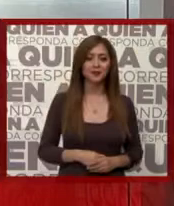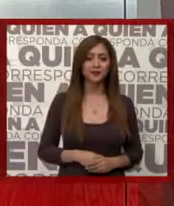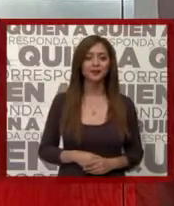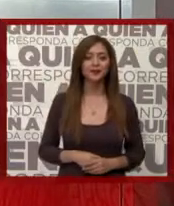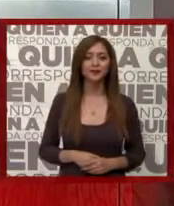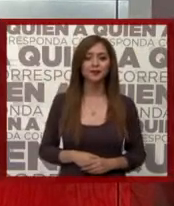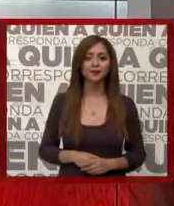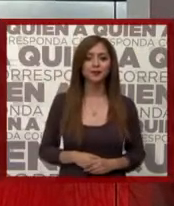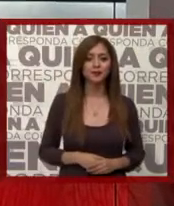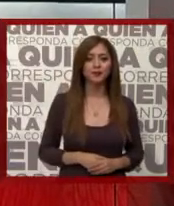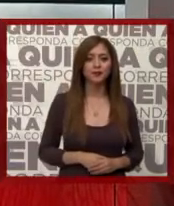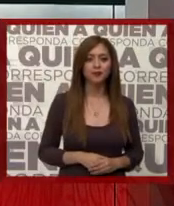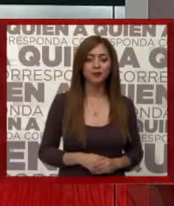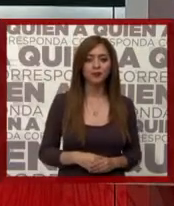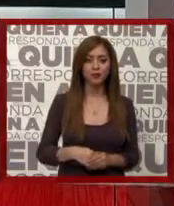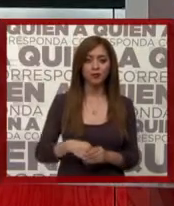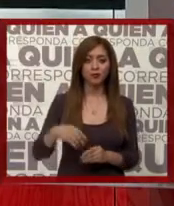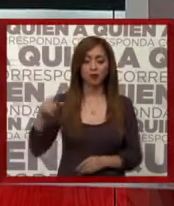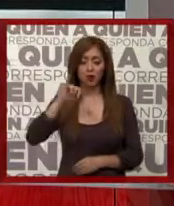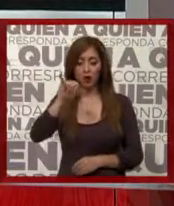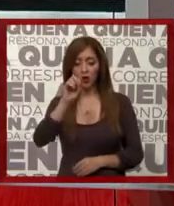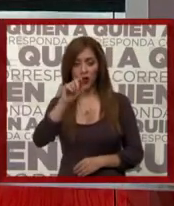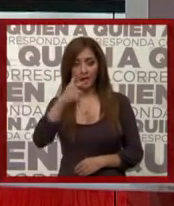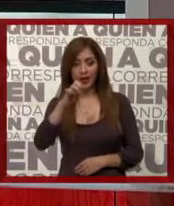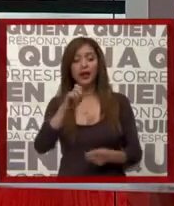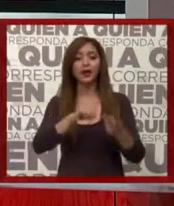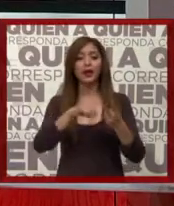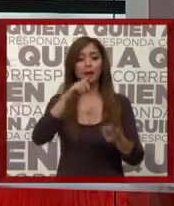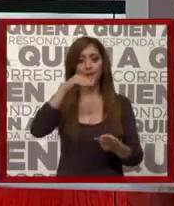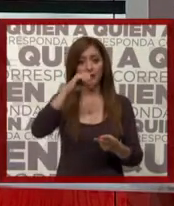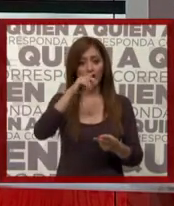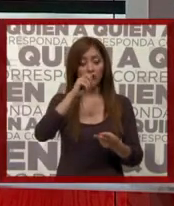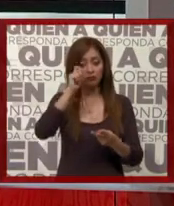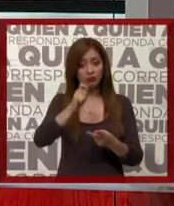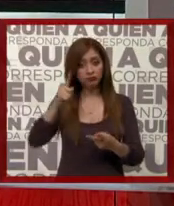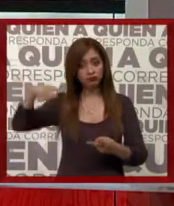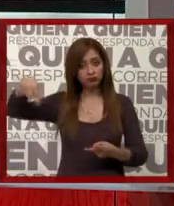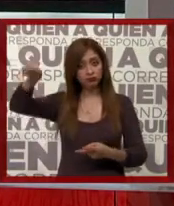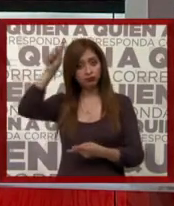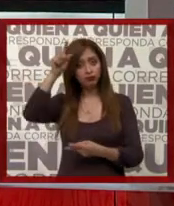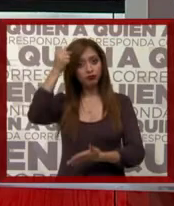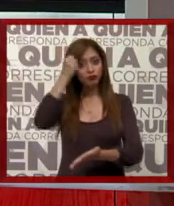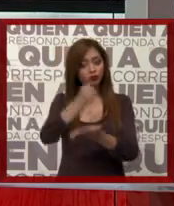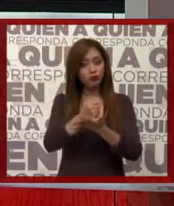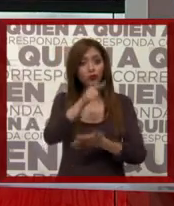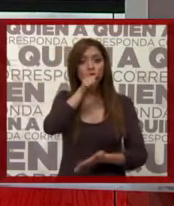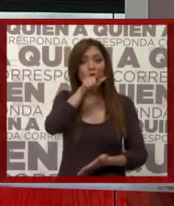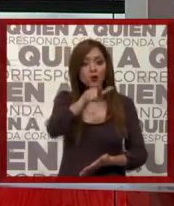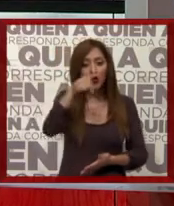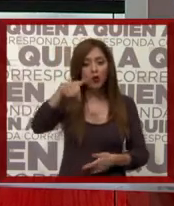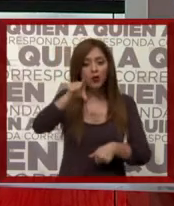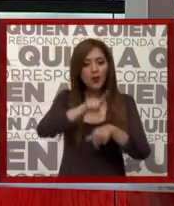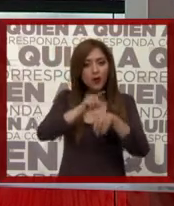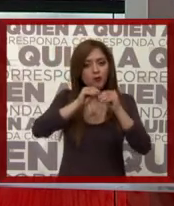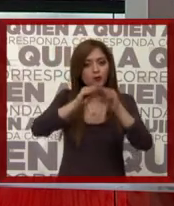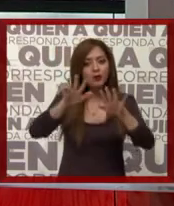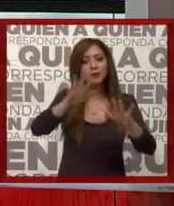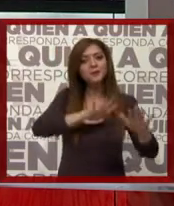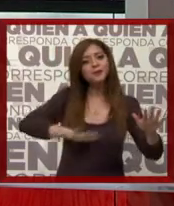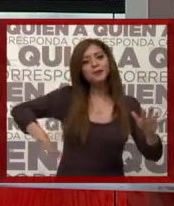ver, Jorge Krishner y Marco Mercado, desde A Quien Corresponda Jalisco, abren el programa de hoy desde